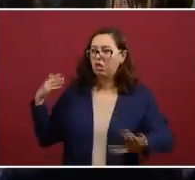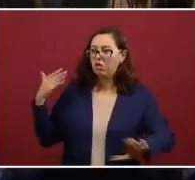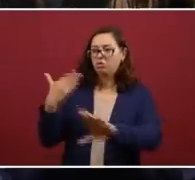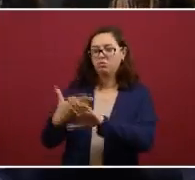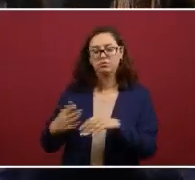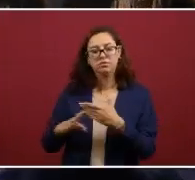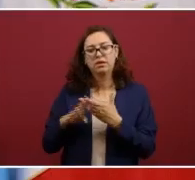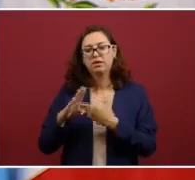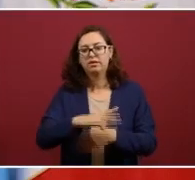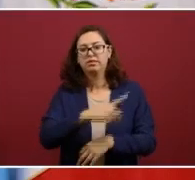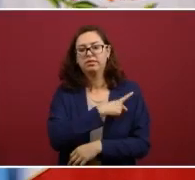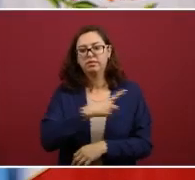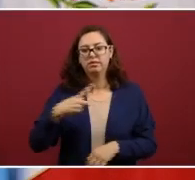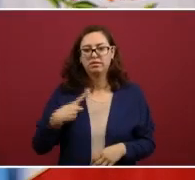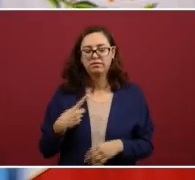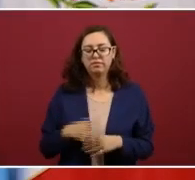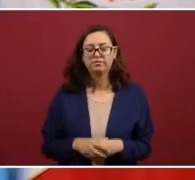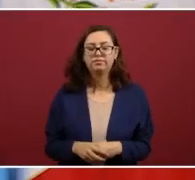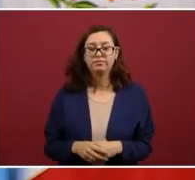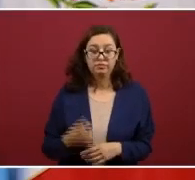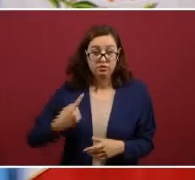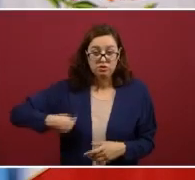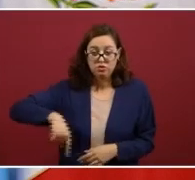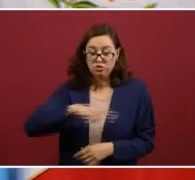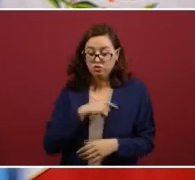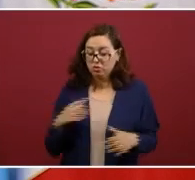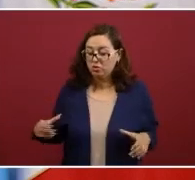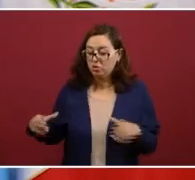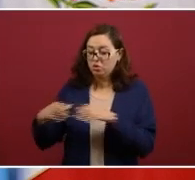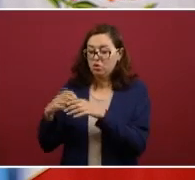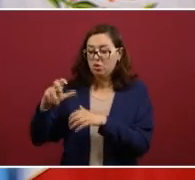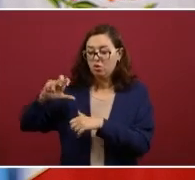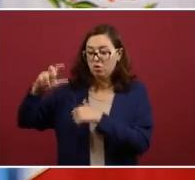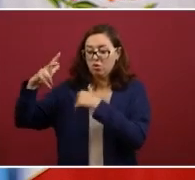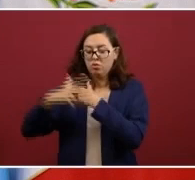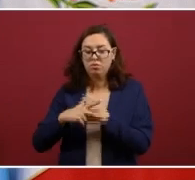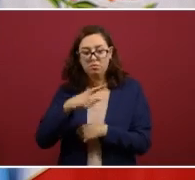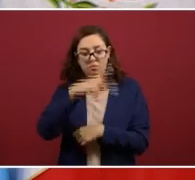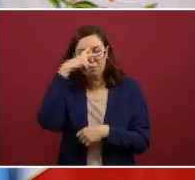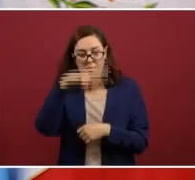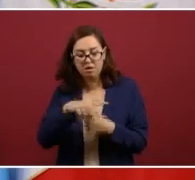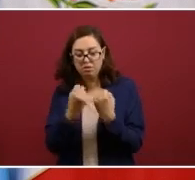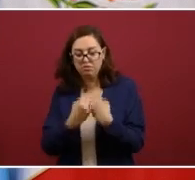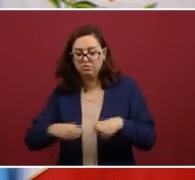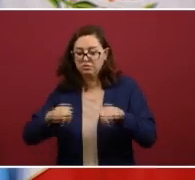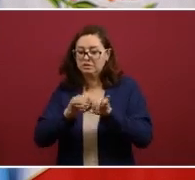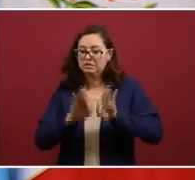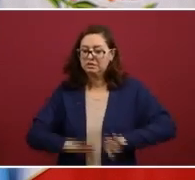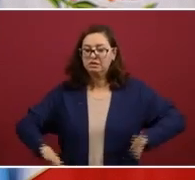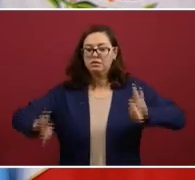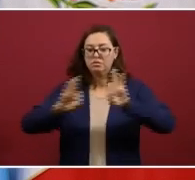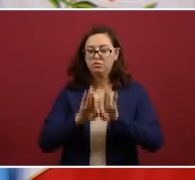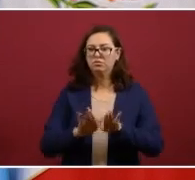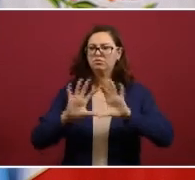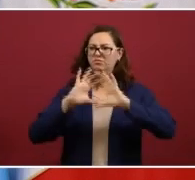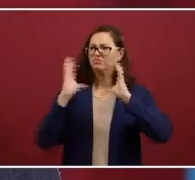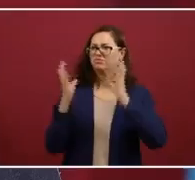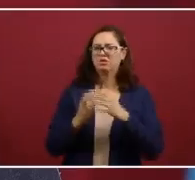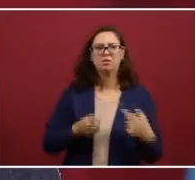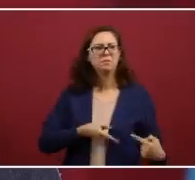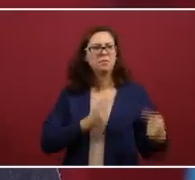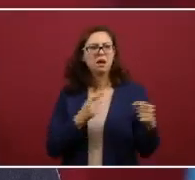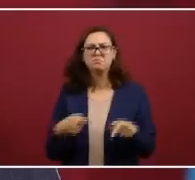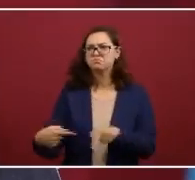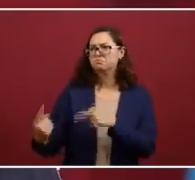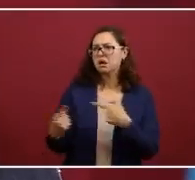mujeres. Para la Unión Europea, México es un socio estratégico en un mundo cada vez más polarizado y donde se